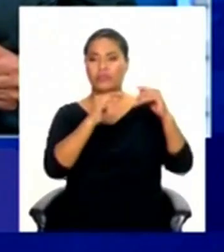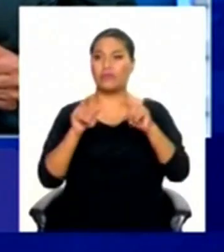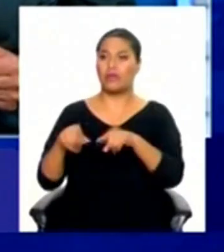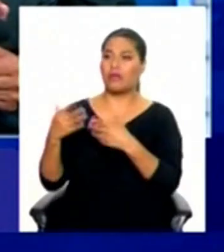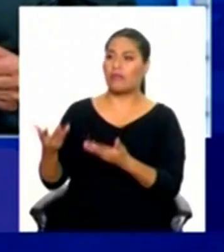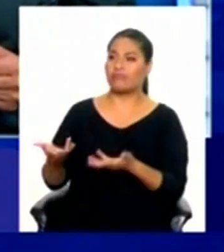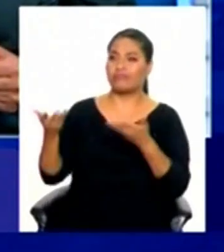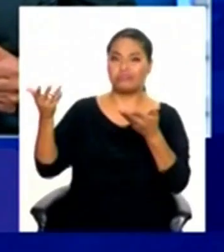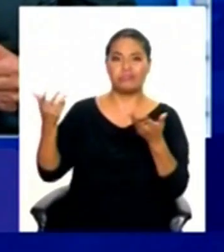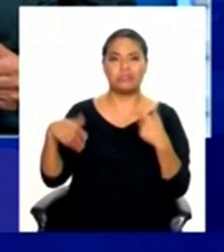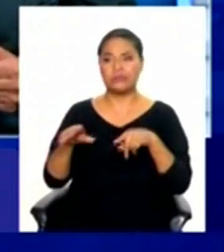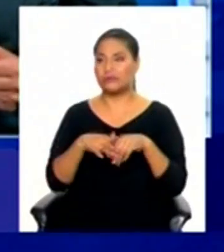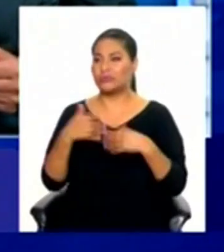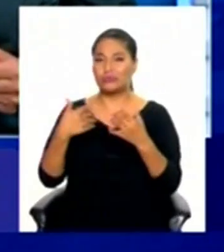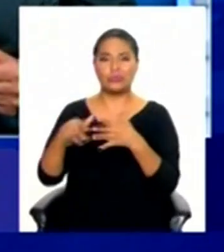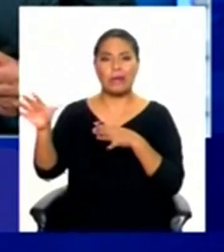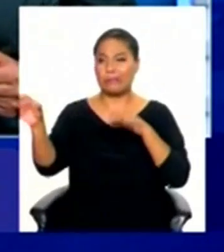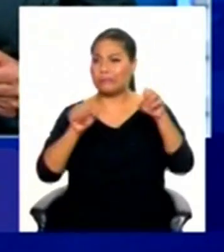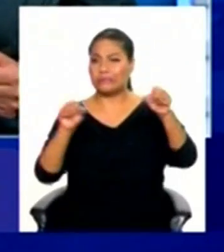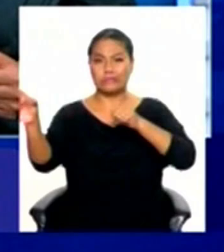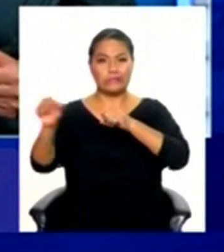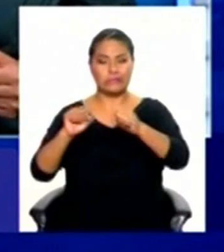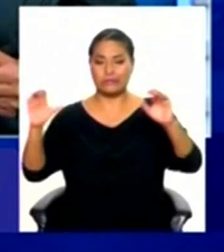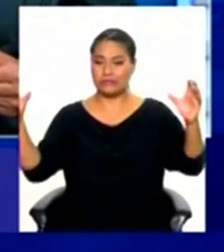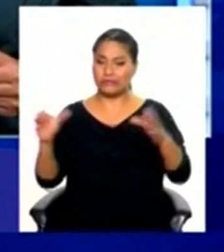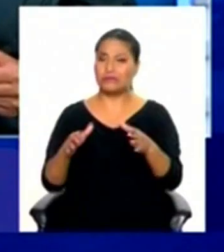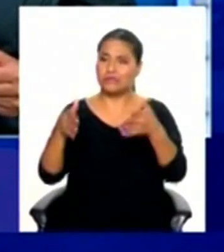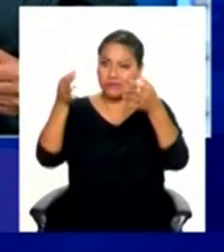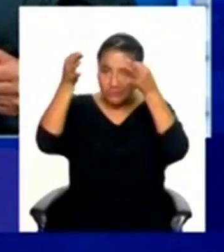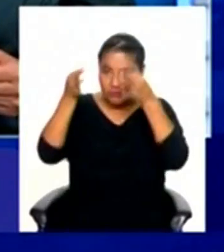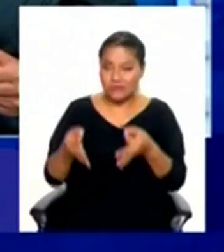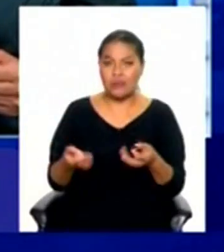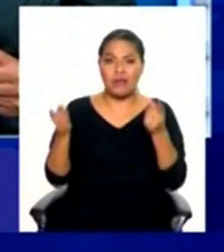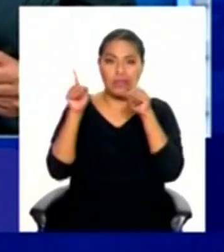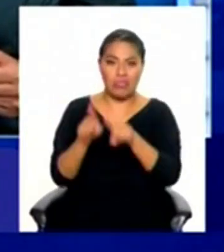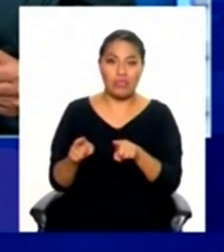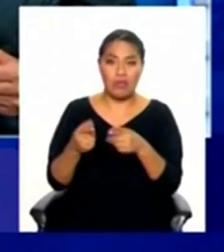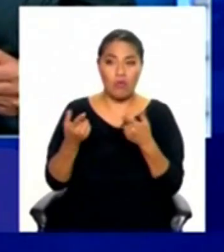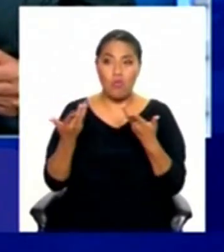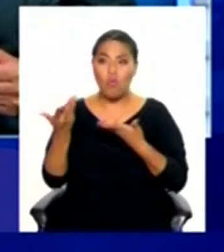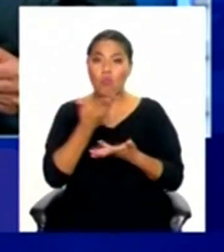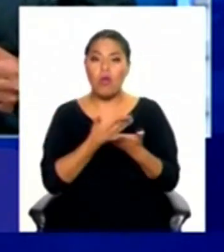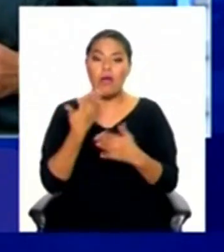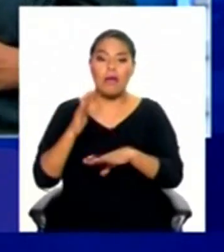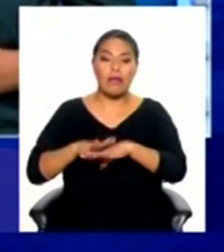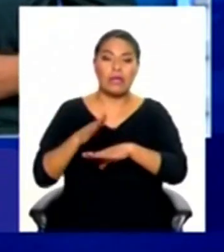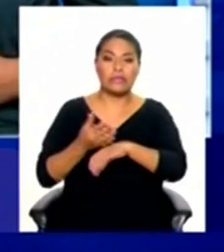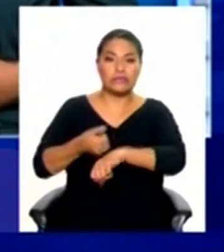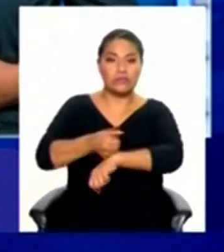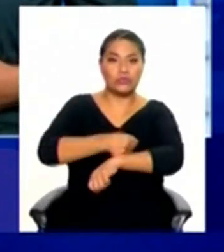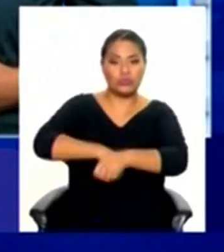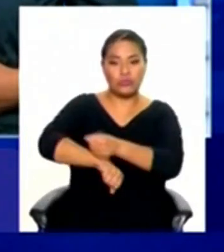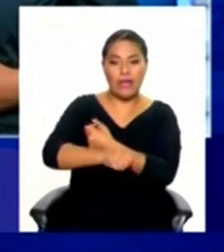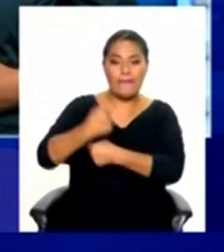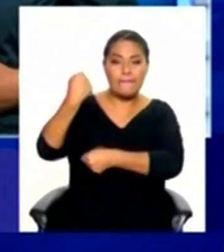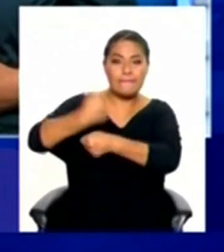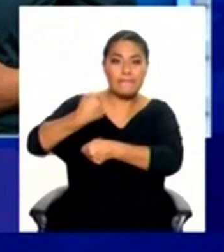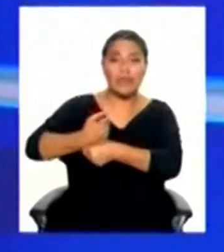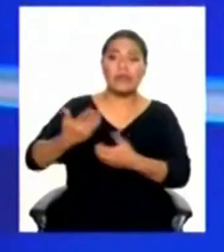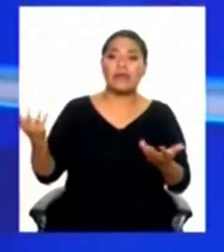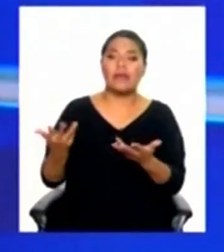a perro pericote gato todos en el acuerdo nacional dicen señores de una vez si no nos ponemos las pilas Esto va a ser irrecuperable